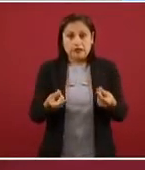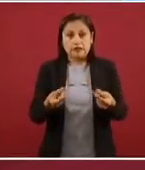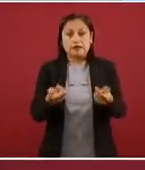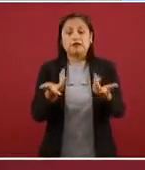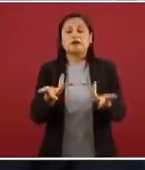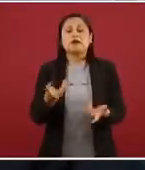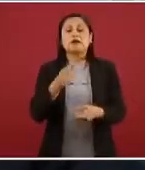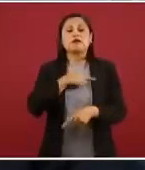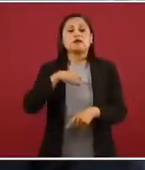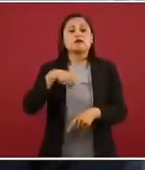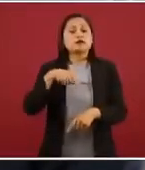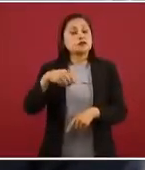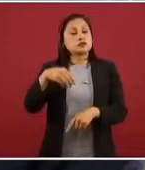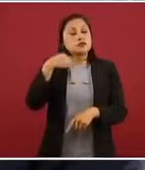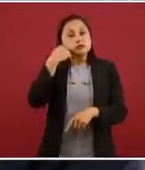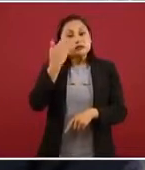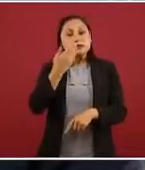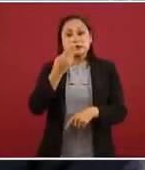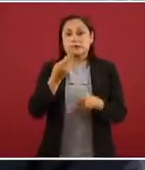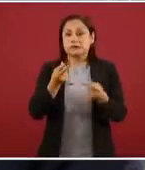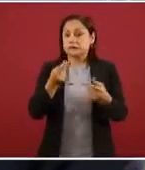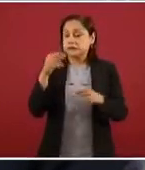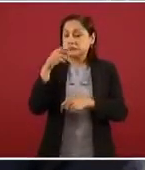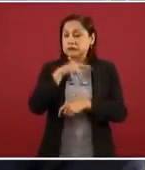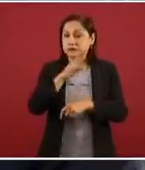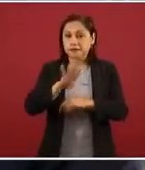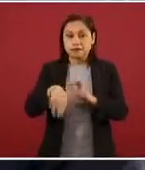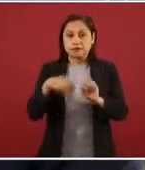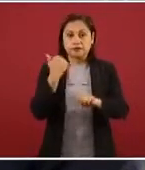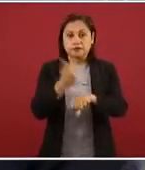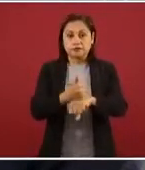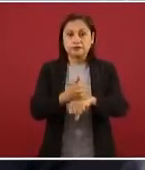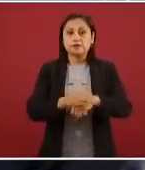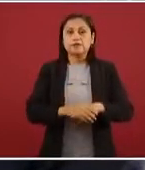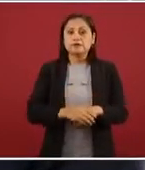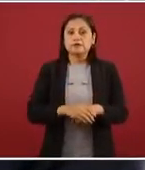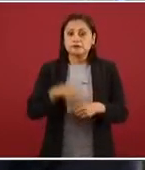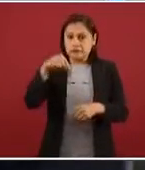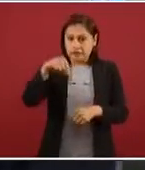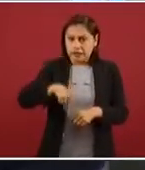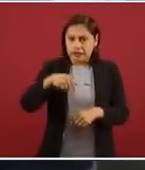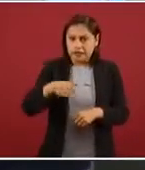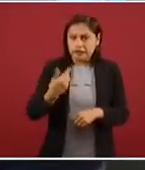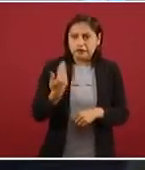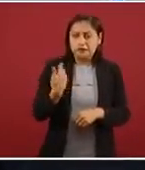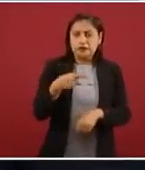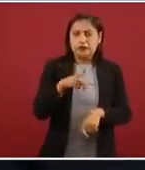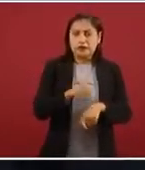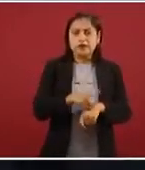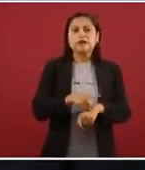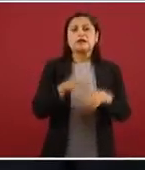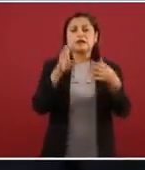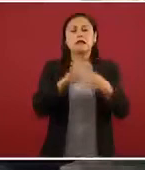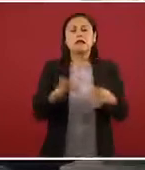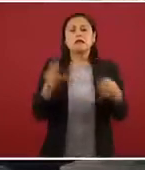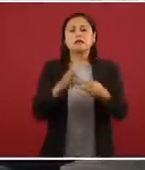tiempo. Además, como aquí se mencionó hace unos días, la